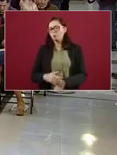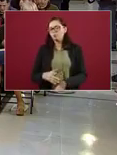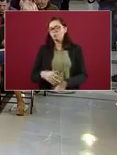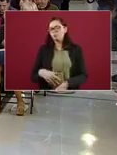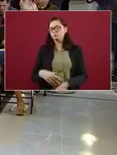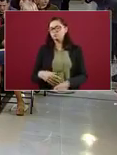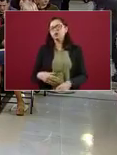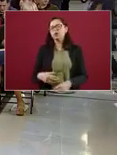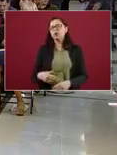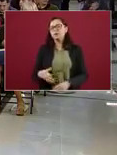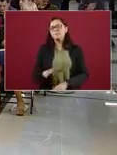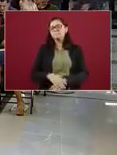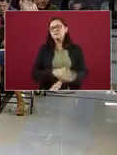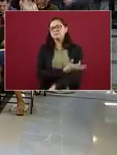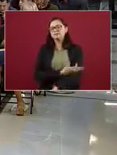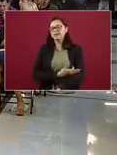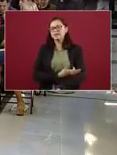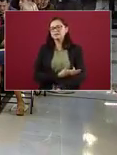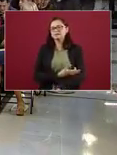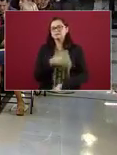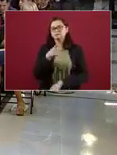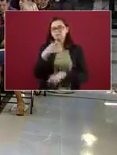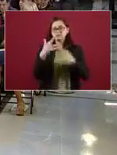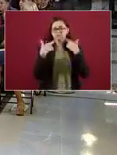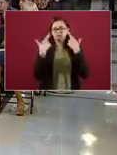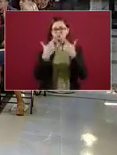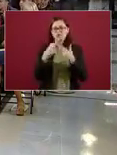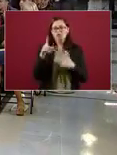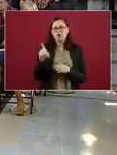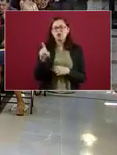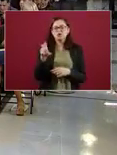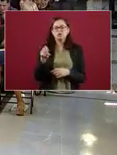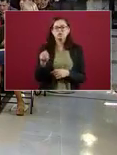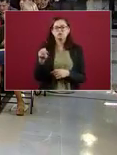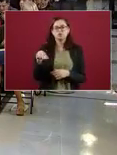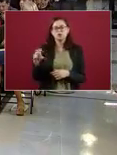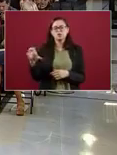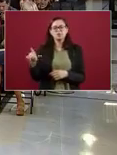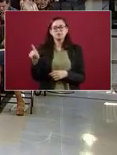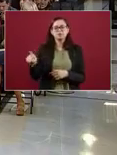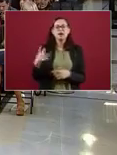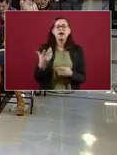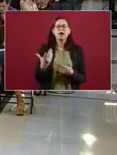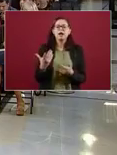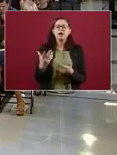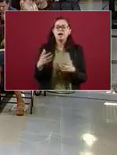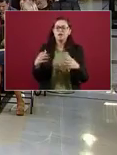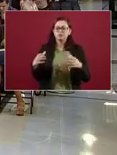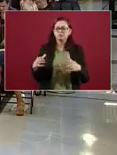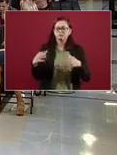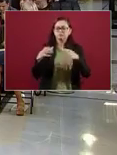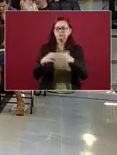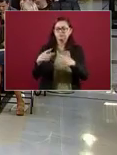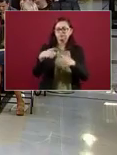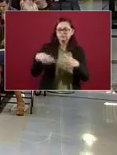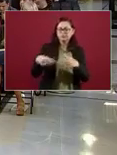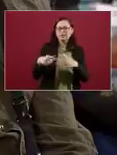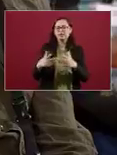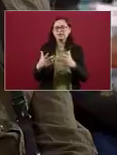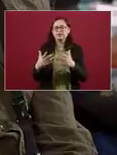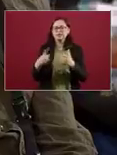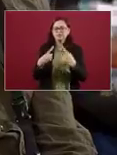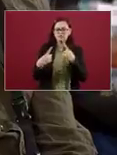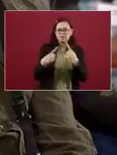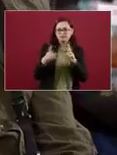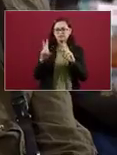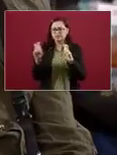el titular de la Organización Mundial del Comercio, ¿qué van a platicar? ¿Cuál es el tema? Si se hablará de un posible cierre de la